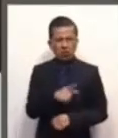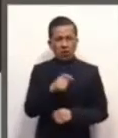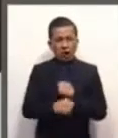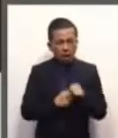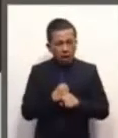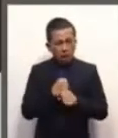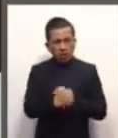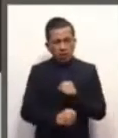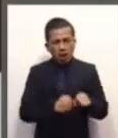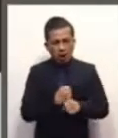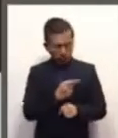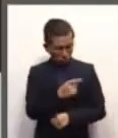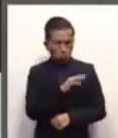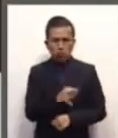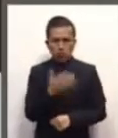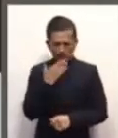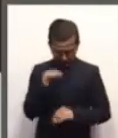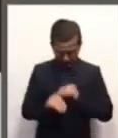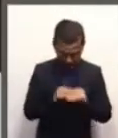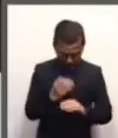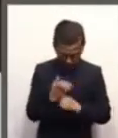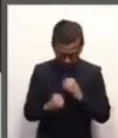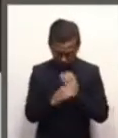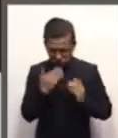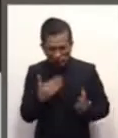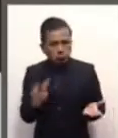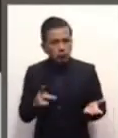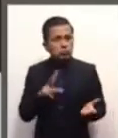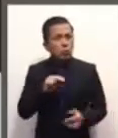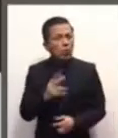años y años para hacer bien las cosas.